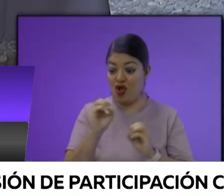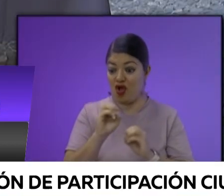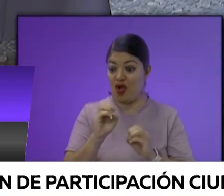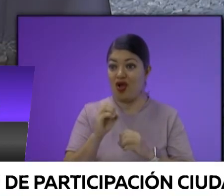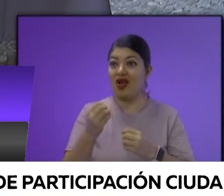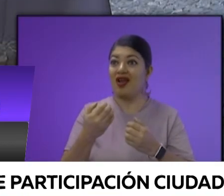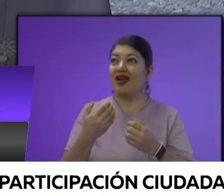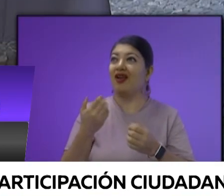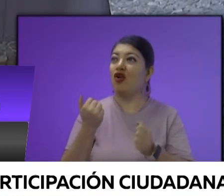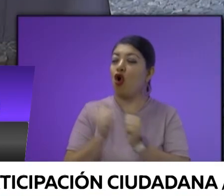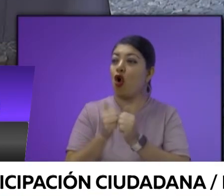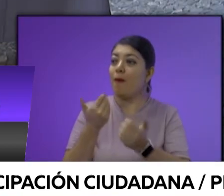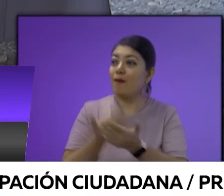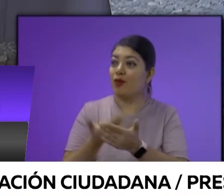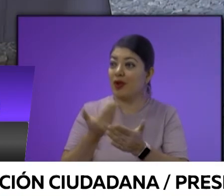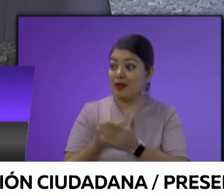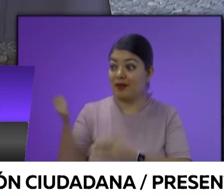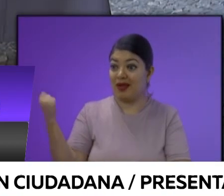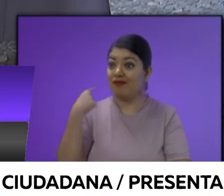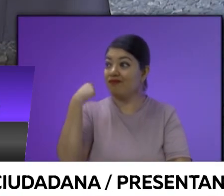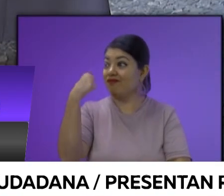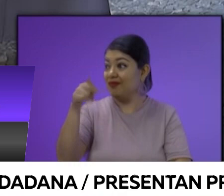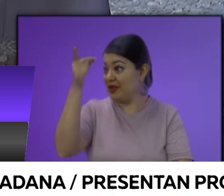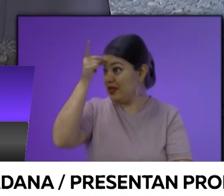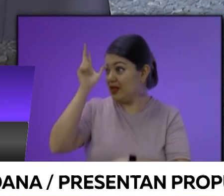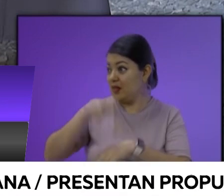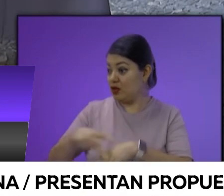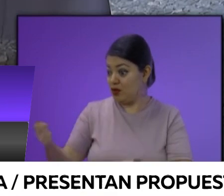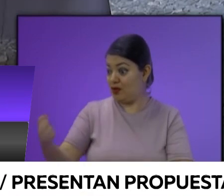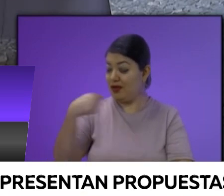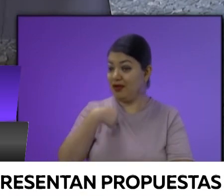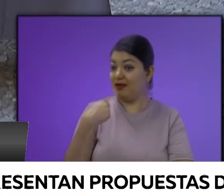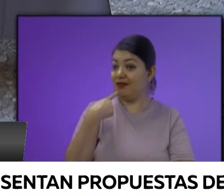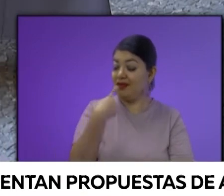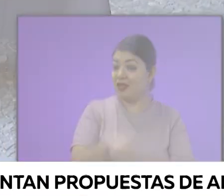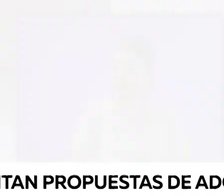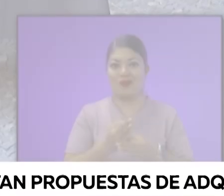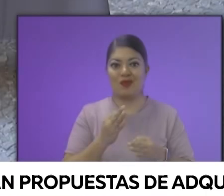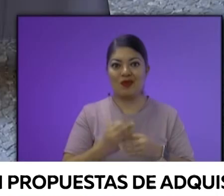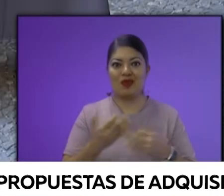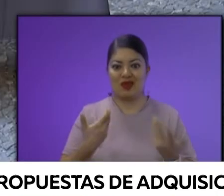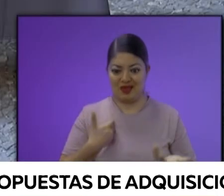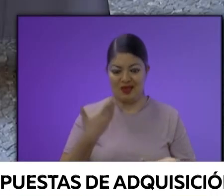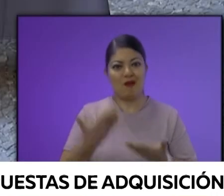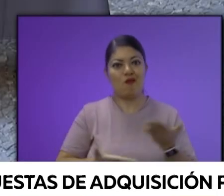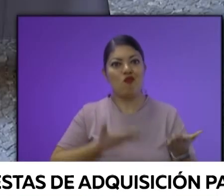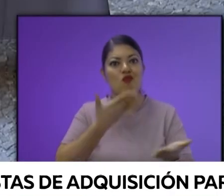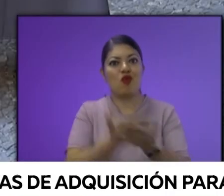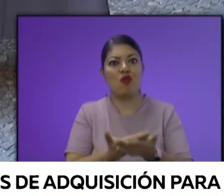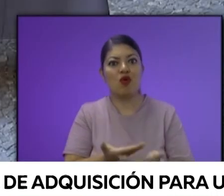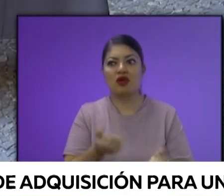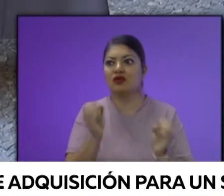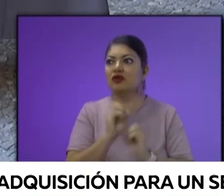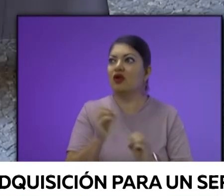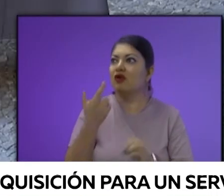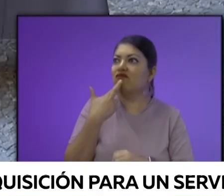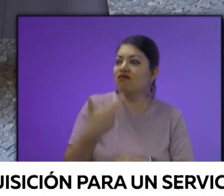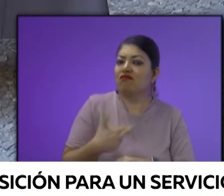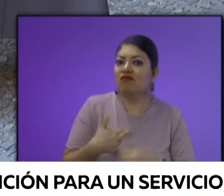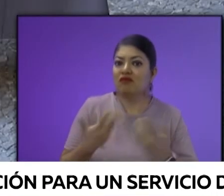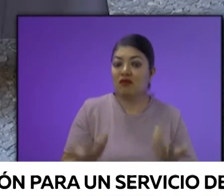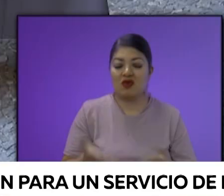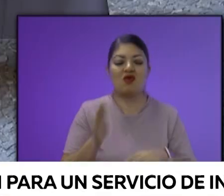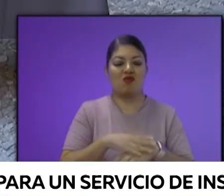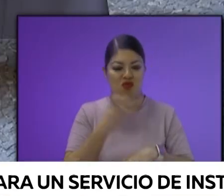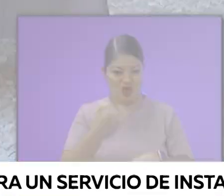de justicia, misma que no ha tenido avances. Según su testimonio, Yara fue suspendida de sus labores y separada de su centro de